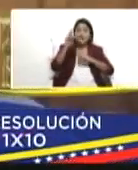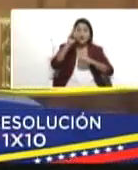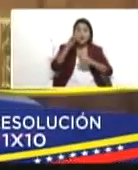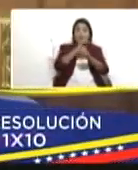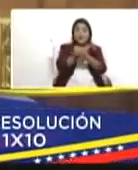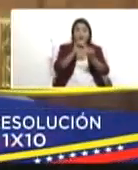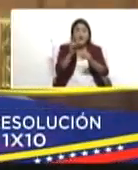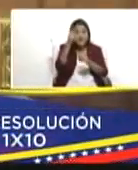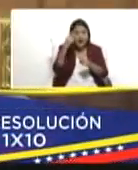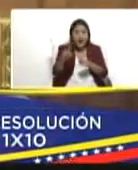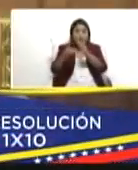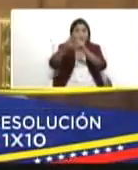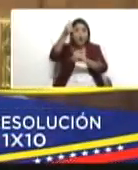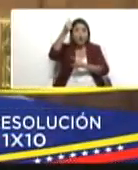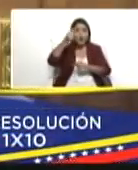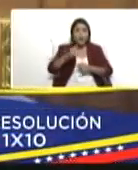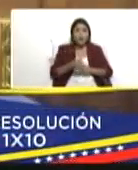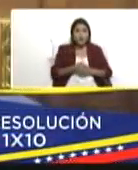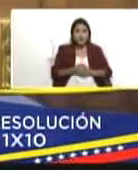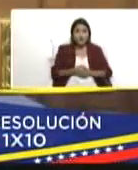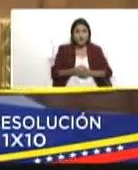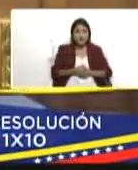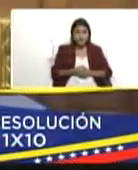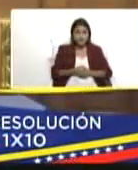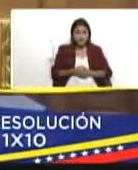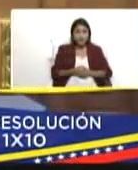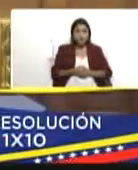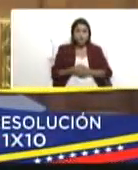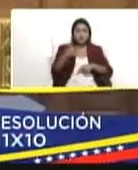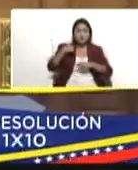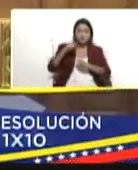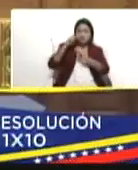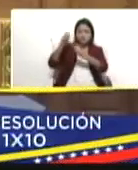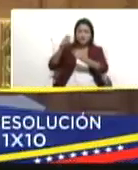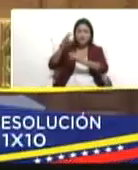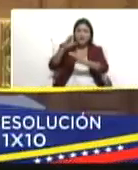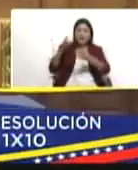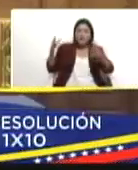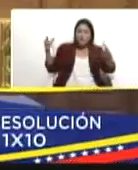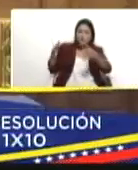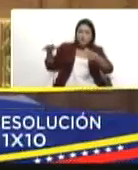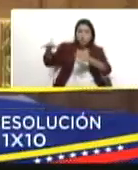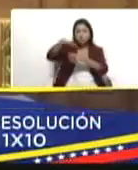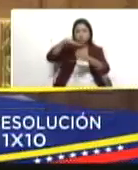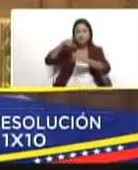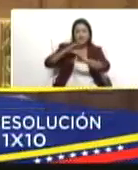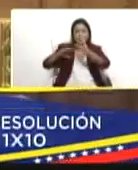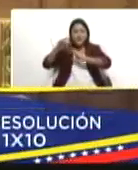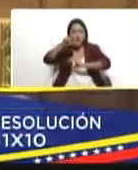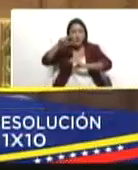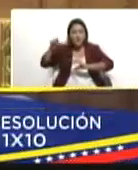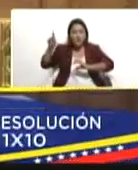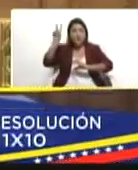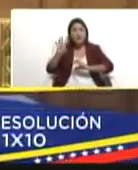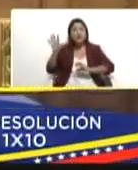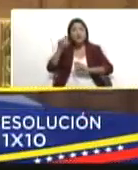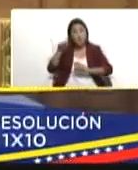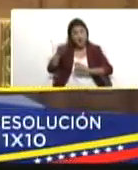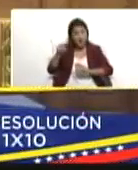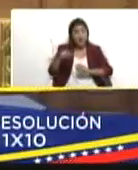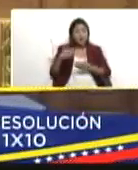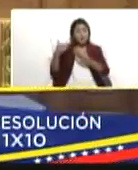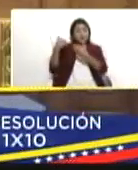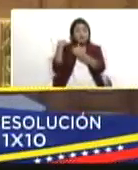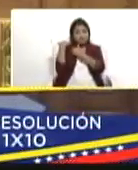tecnológica a el inmenso cuerpo de científicos científicas del país y